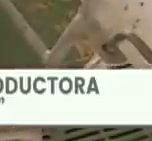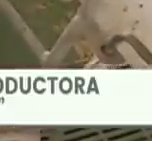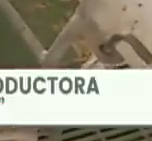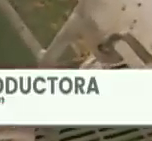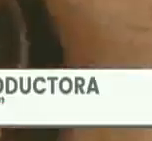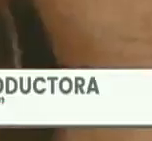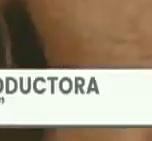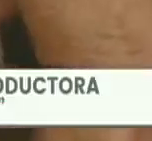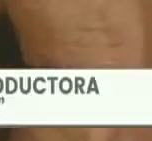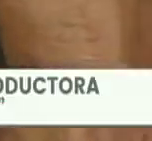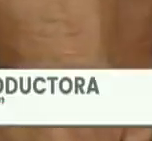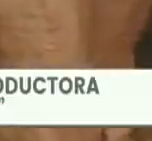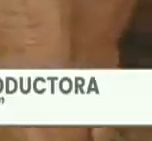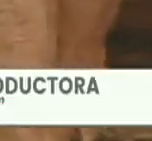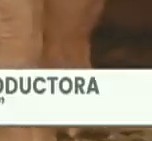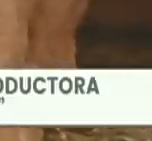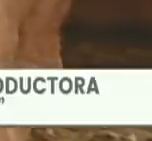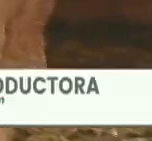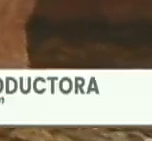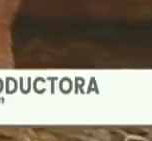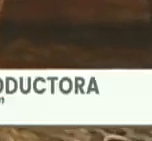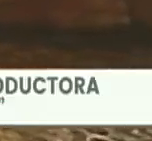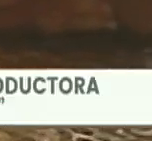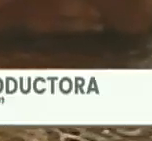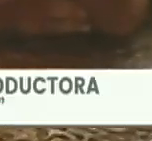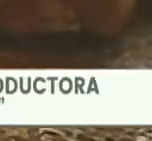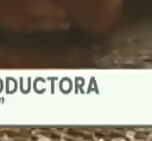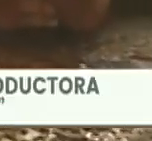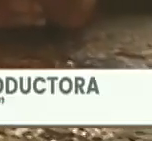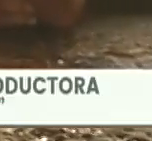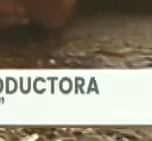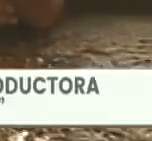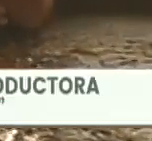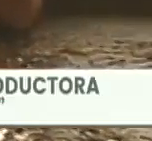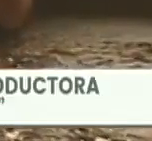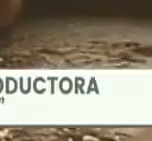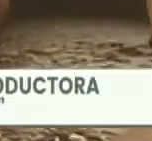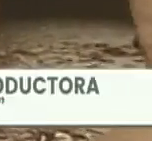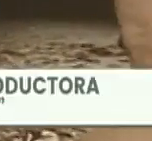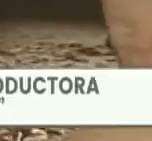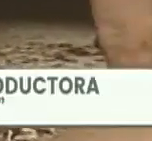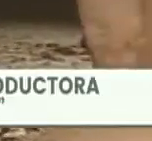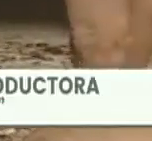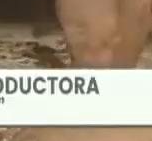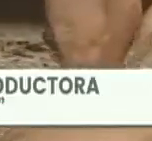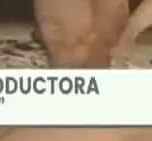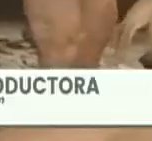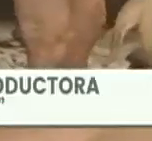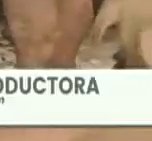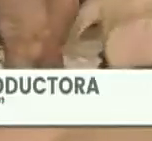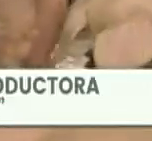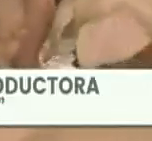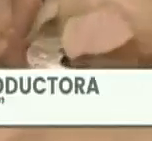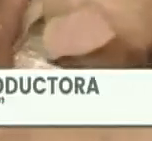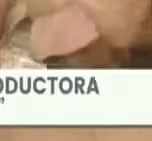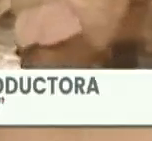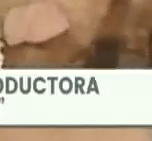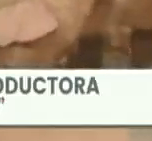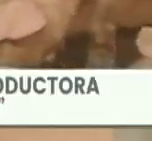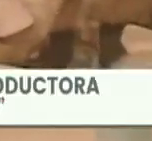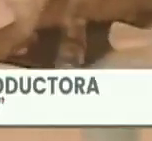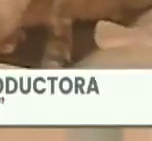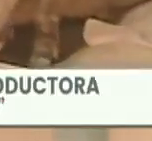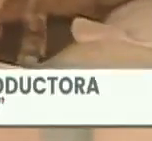galpón, que tenemos un sistema de producción que se denomina destete finalización. ¿Qué quiere decir esto? Que los lechones llegan